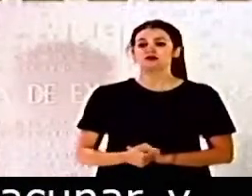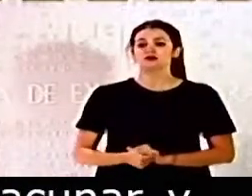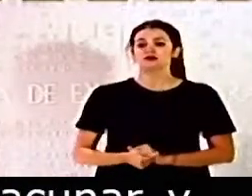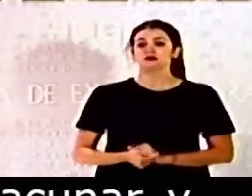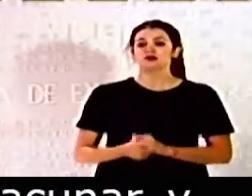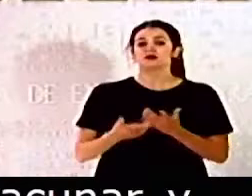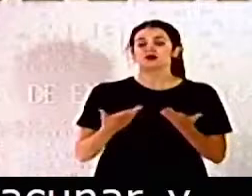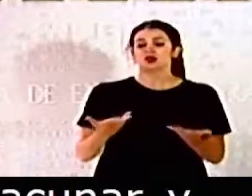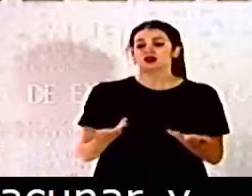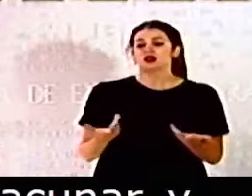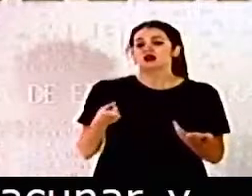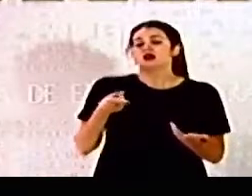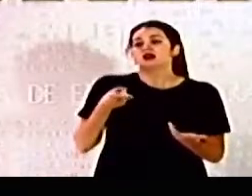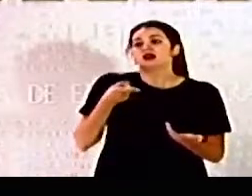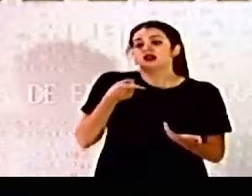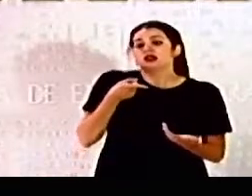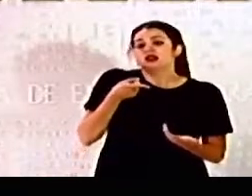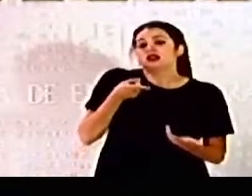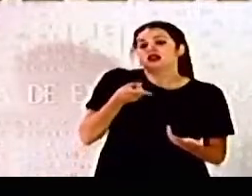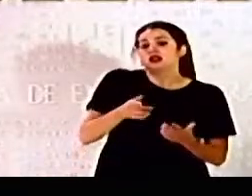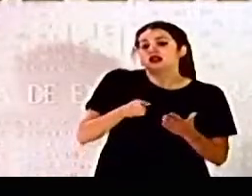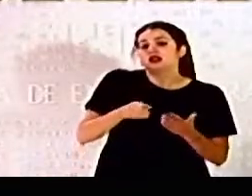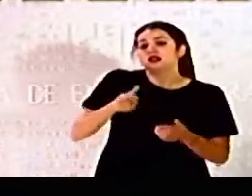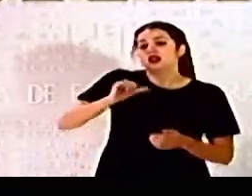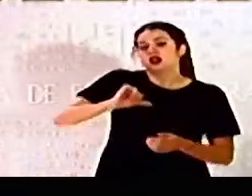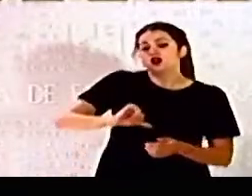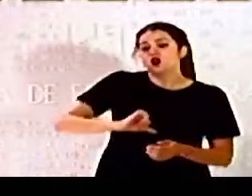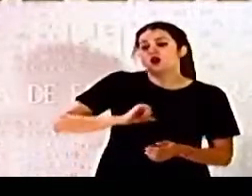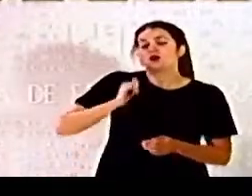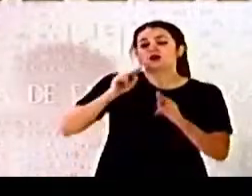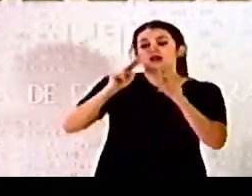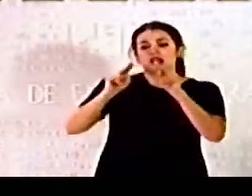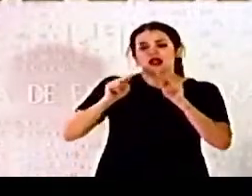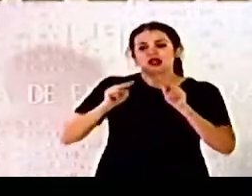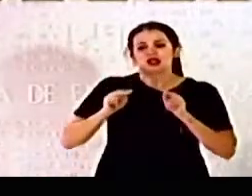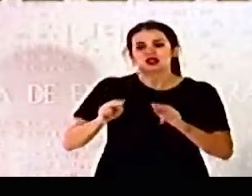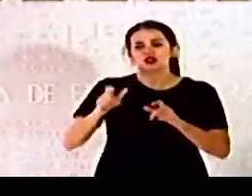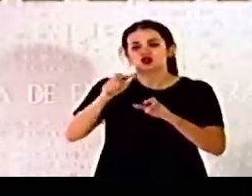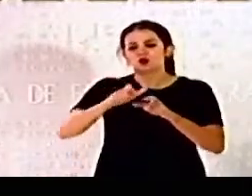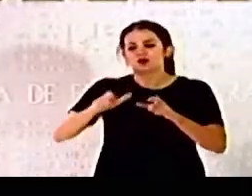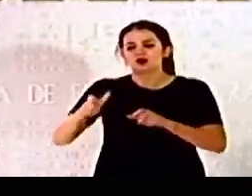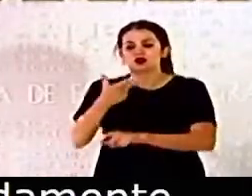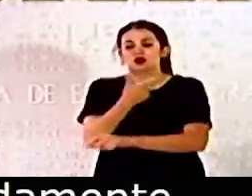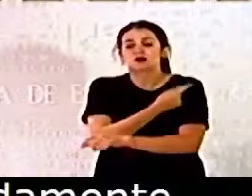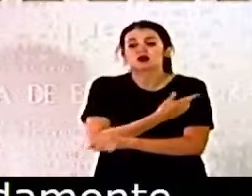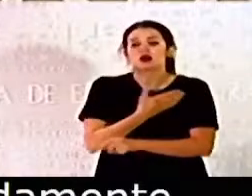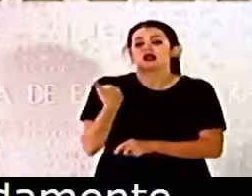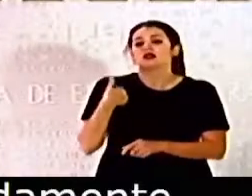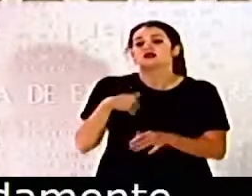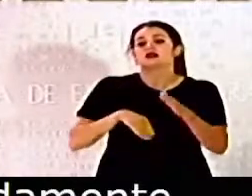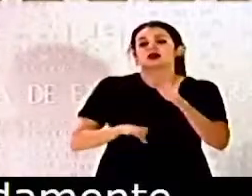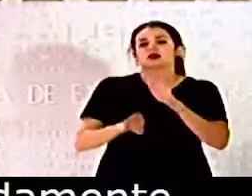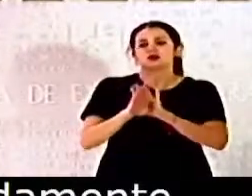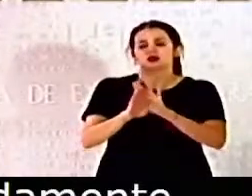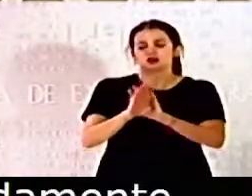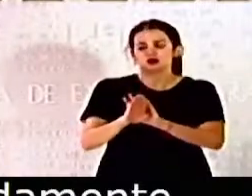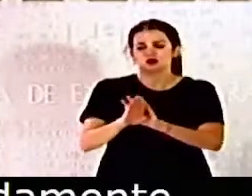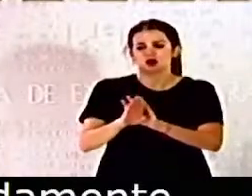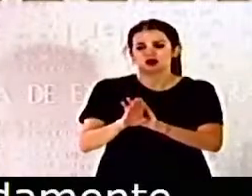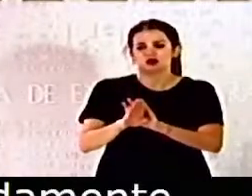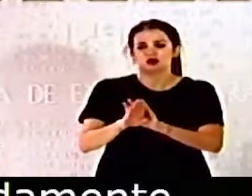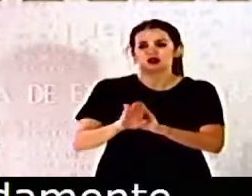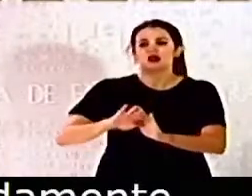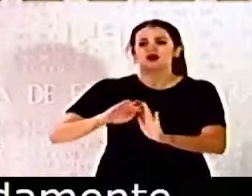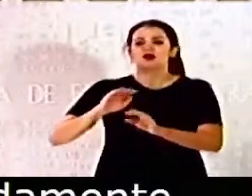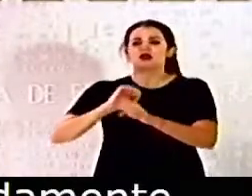Y desgraciadamente siguen ingresando personas que están vacunadas y se siguen infectando personas que están vacunadas. Y no son escapes